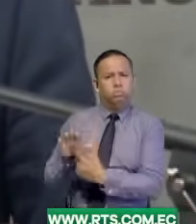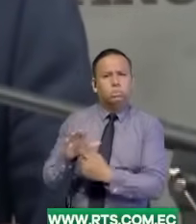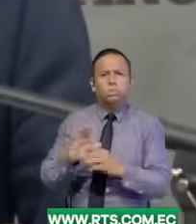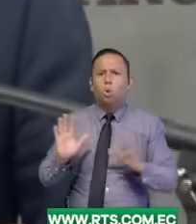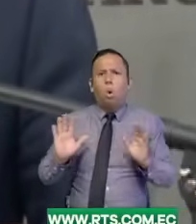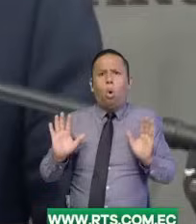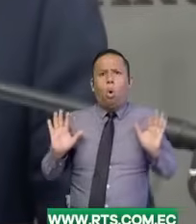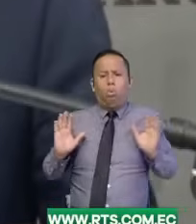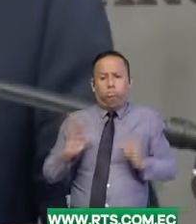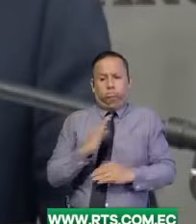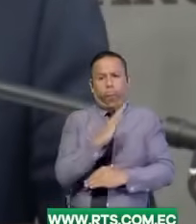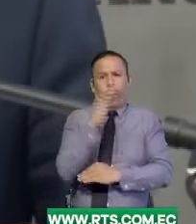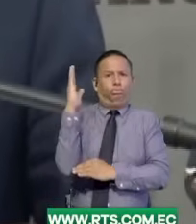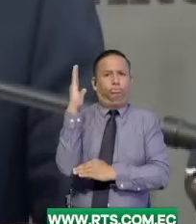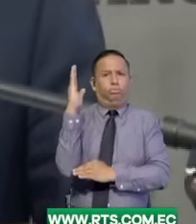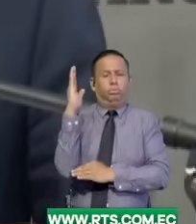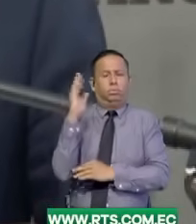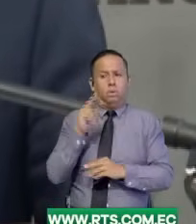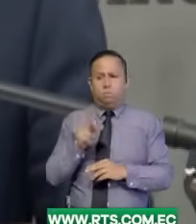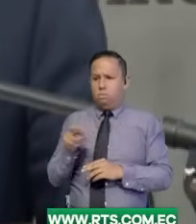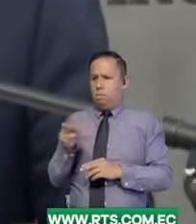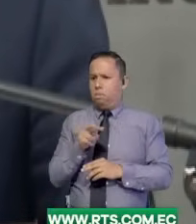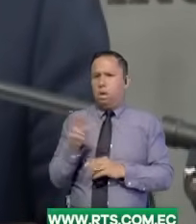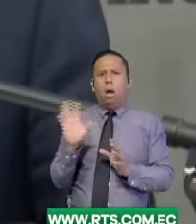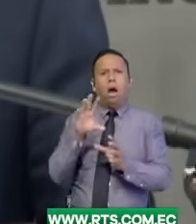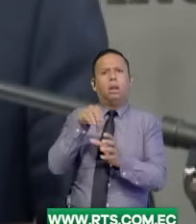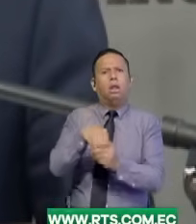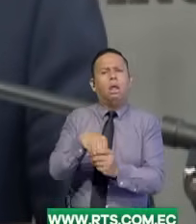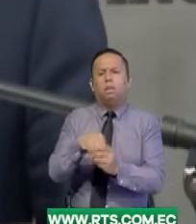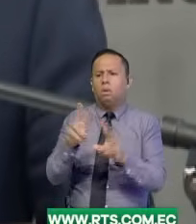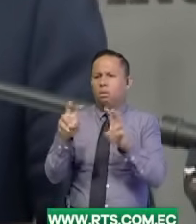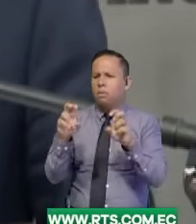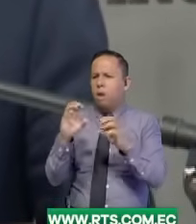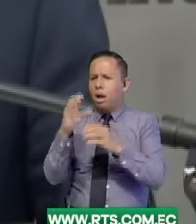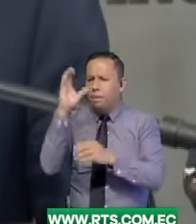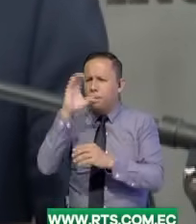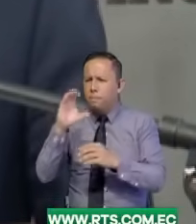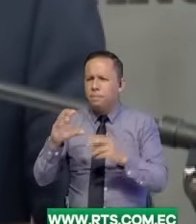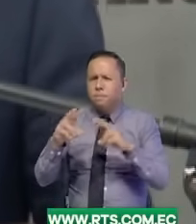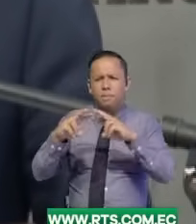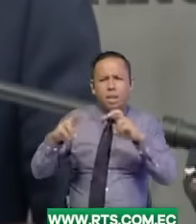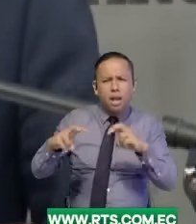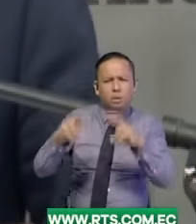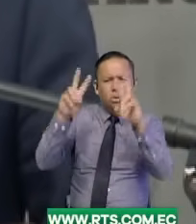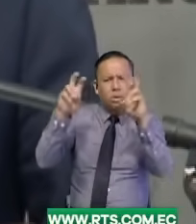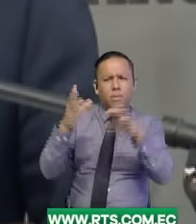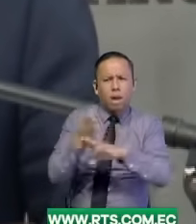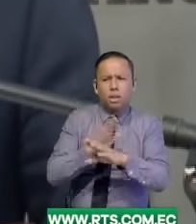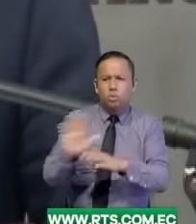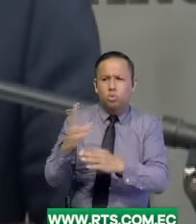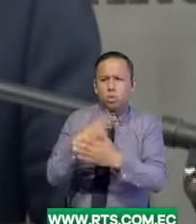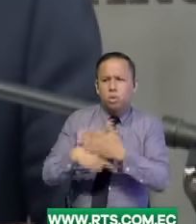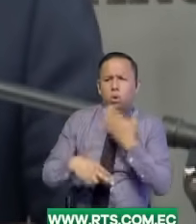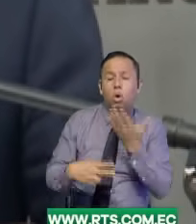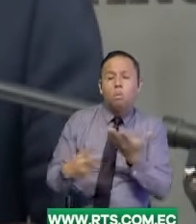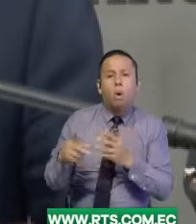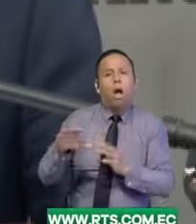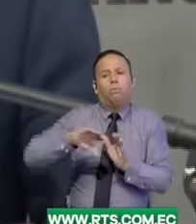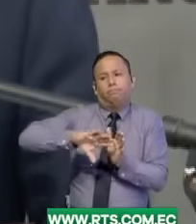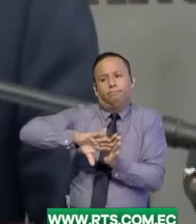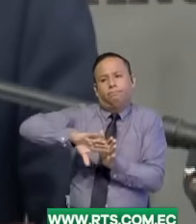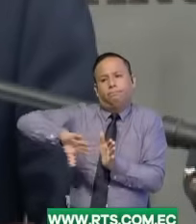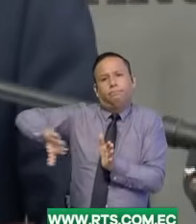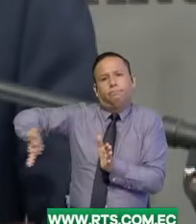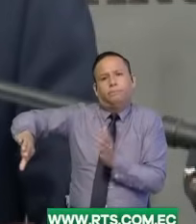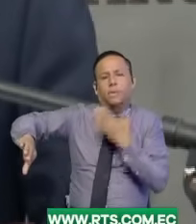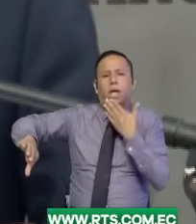y que al detectar justamente lo que se discute en ese proceso penal, la ha alejado del gobierno. Así que